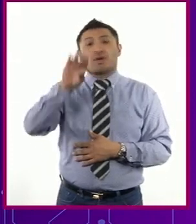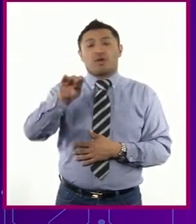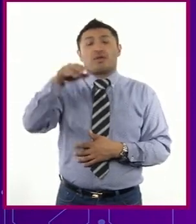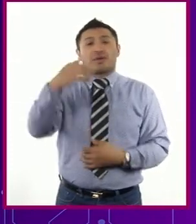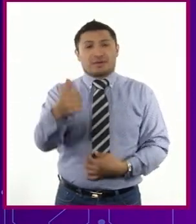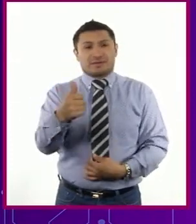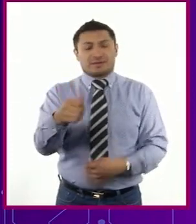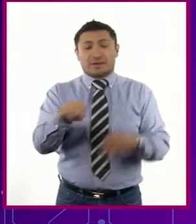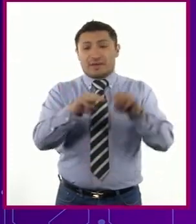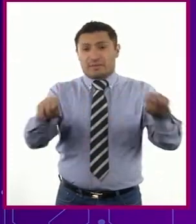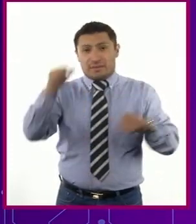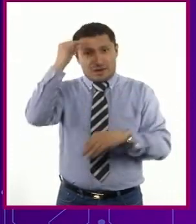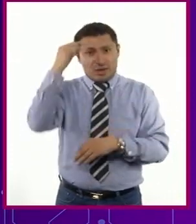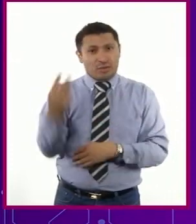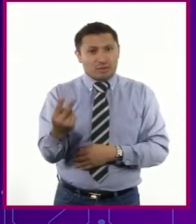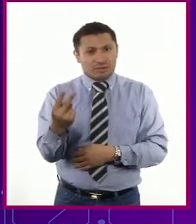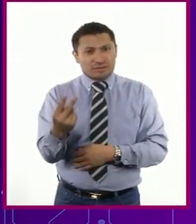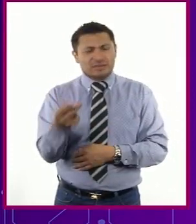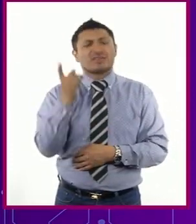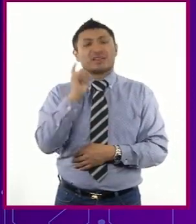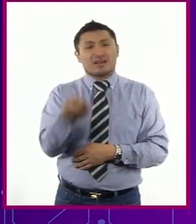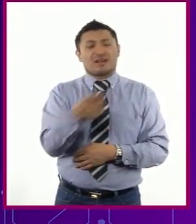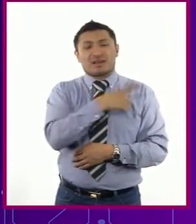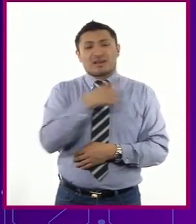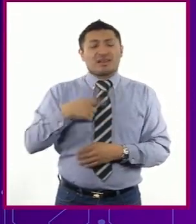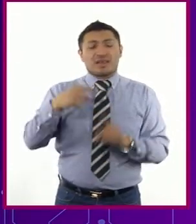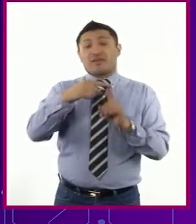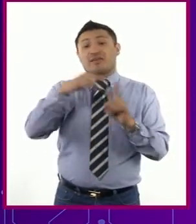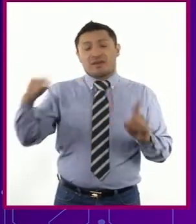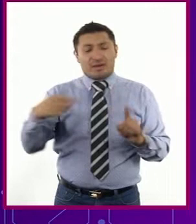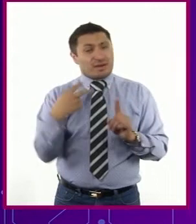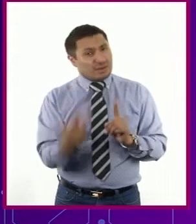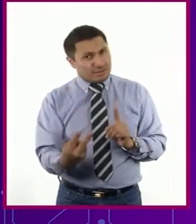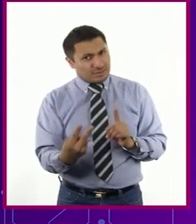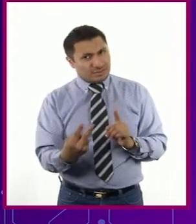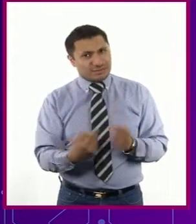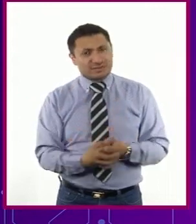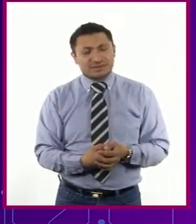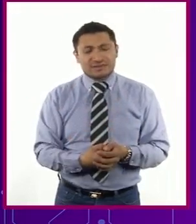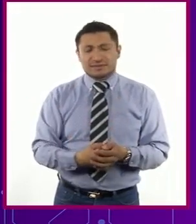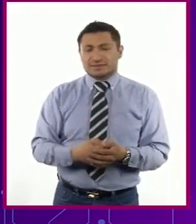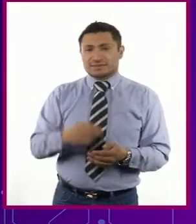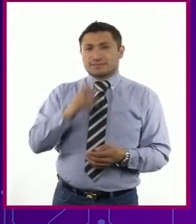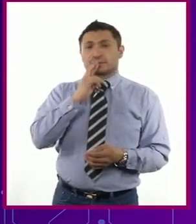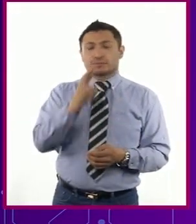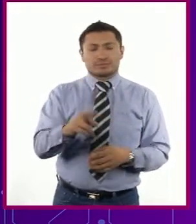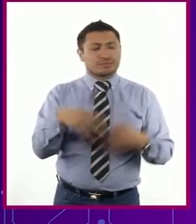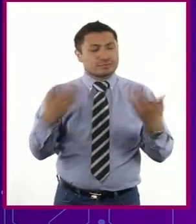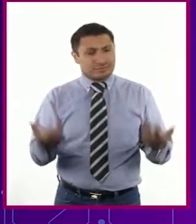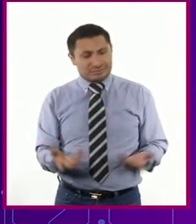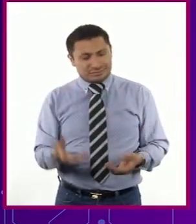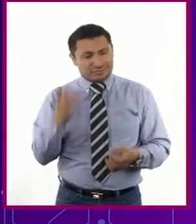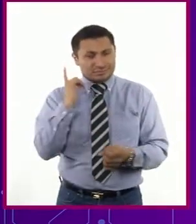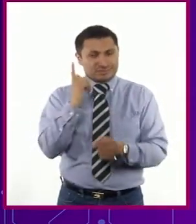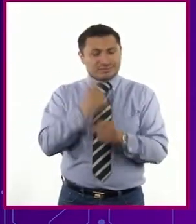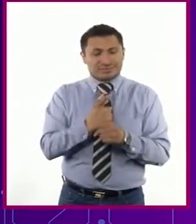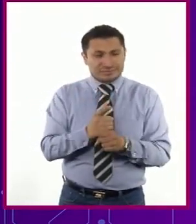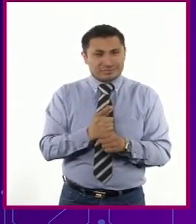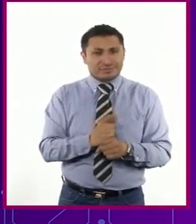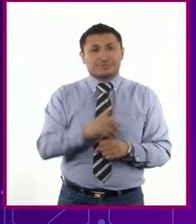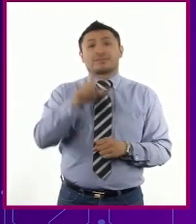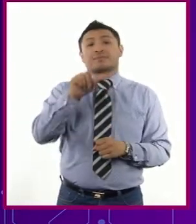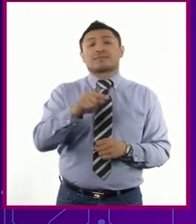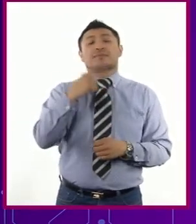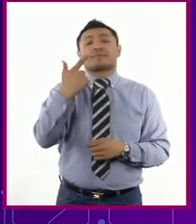154.496 metros cuadrados, lo que debe dividirse entre 2. Resolviendo el cociente, obtenemos